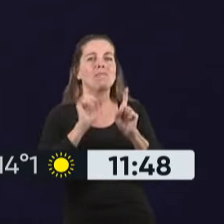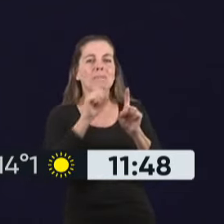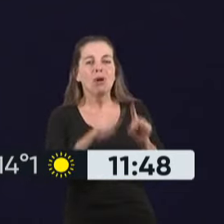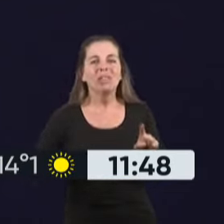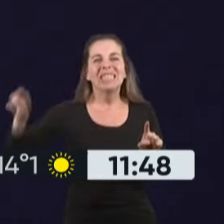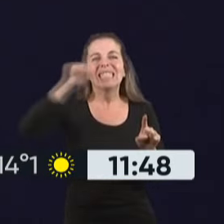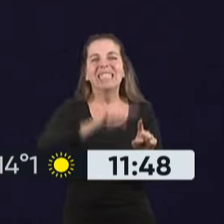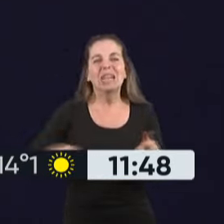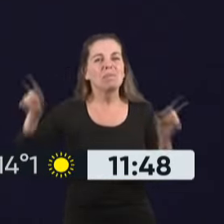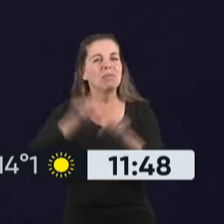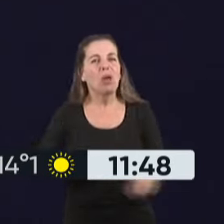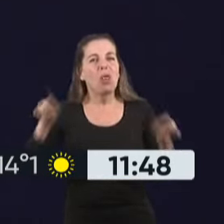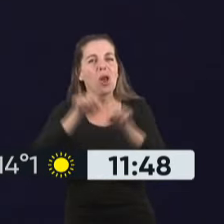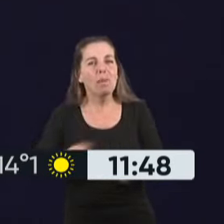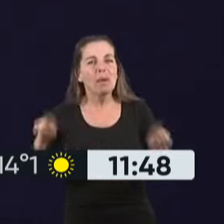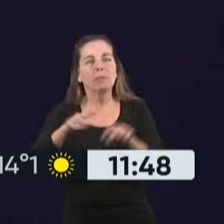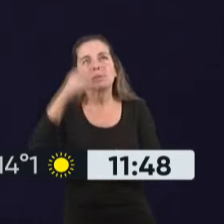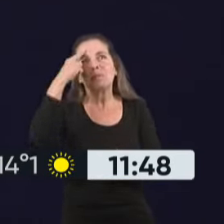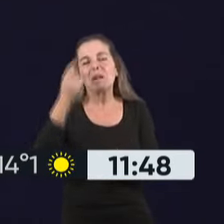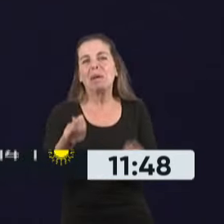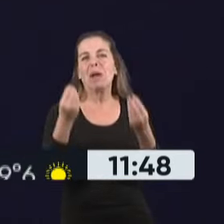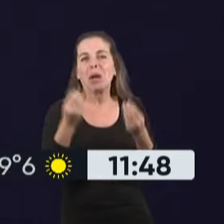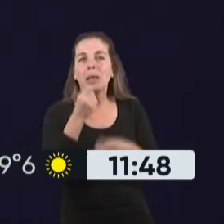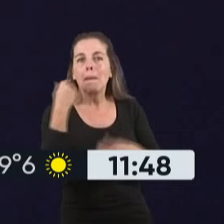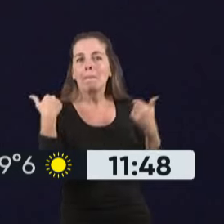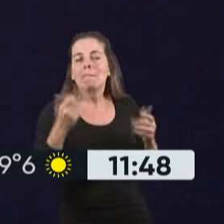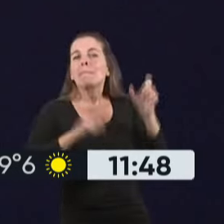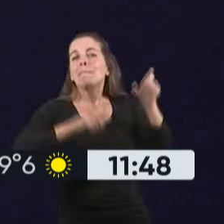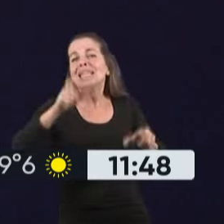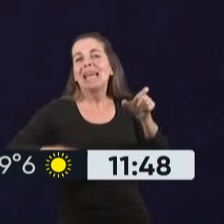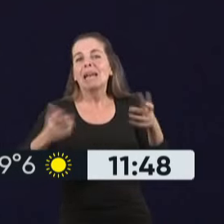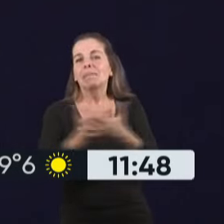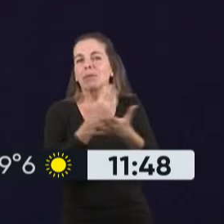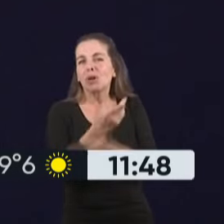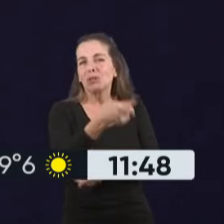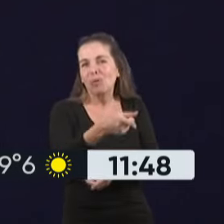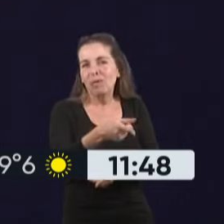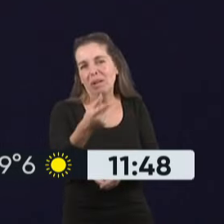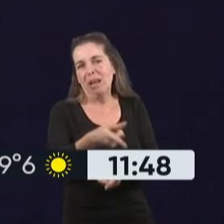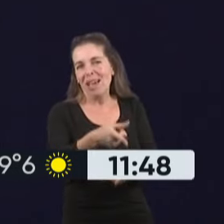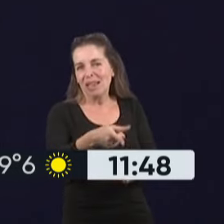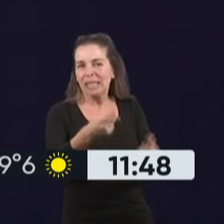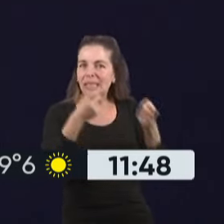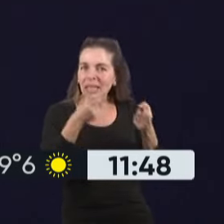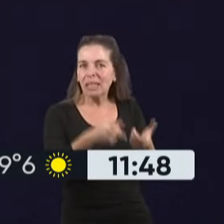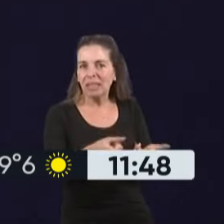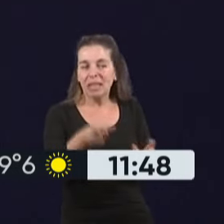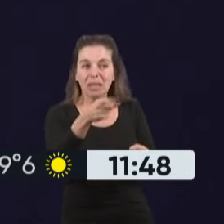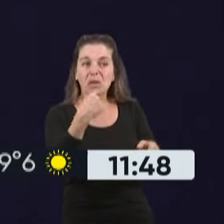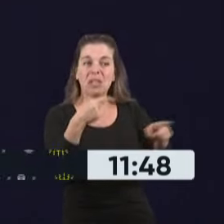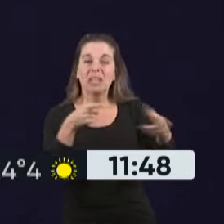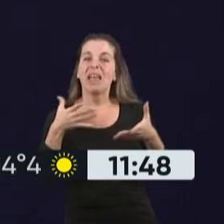hablando en definitiva es de cómo el que primero y más pierde es el que menos tiene. Así que cuando hablas de defender